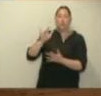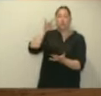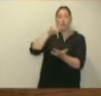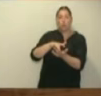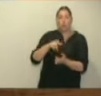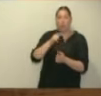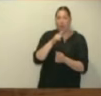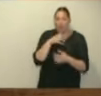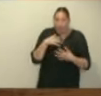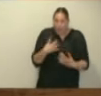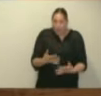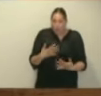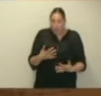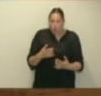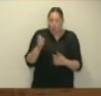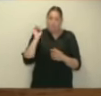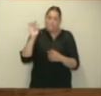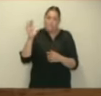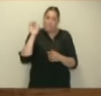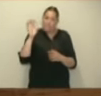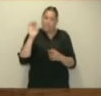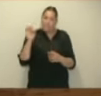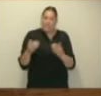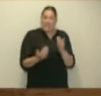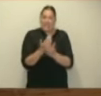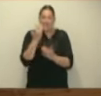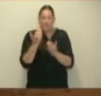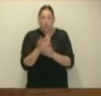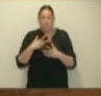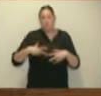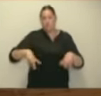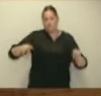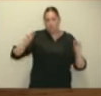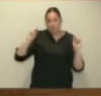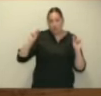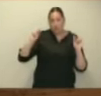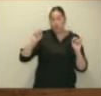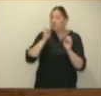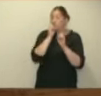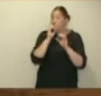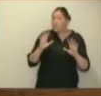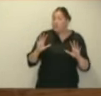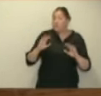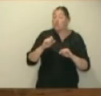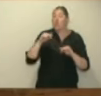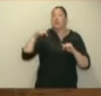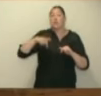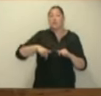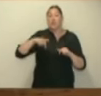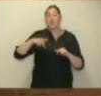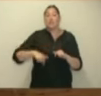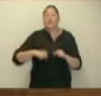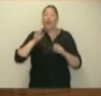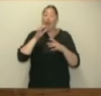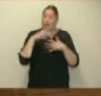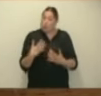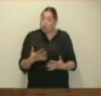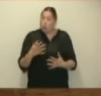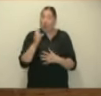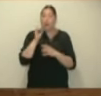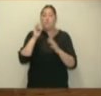actual periodo de sesiones. Pues bien, este es el último pleno del actual periodo de